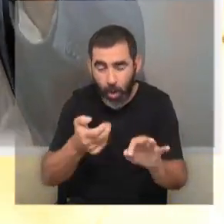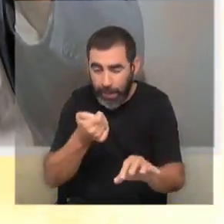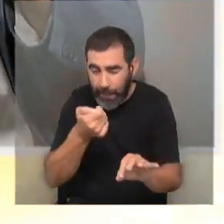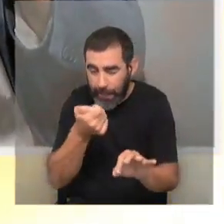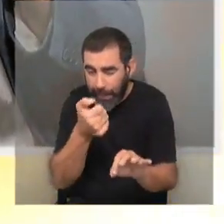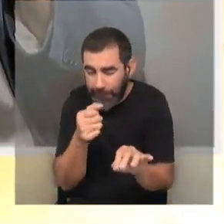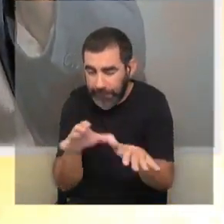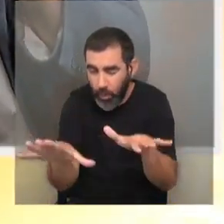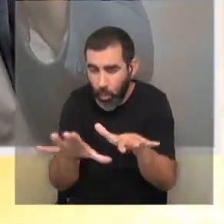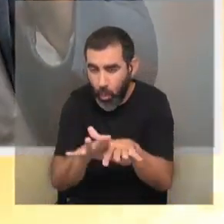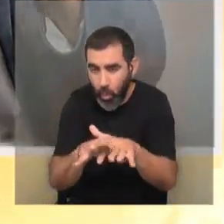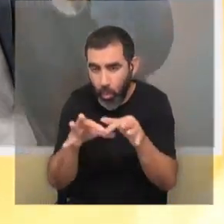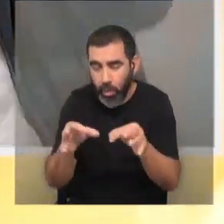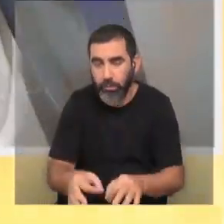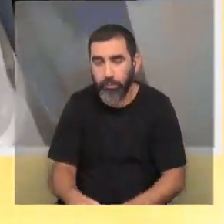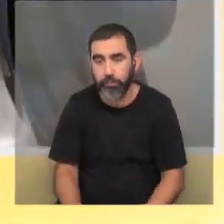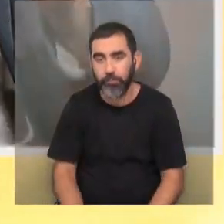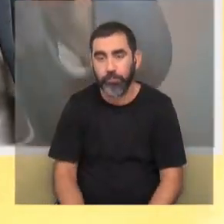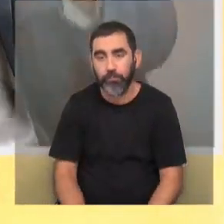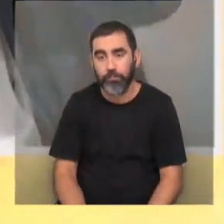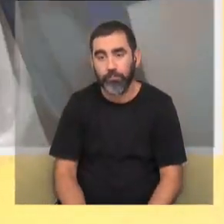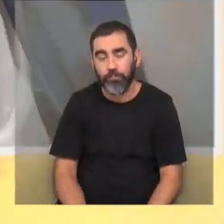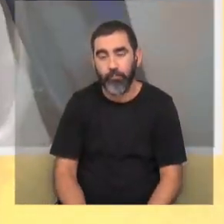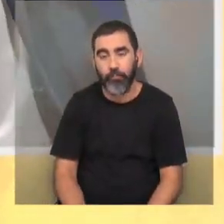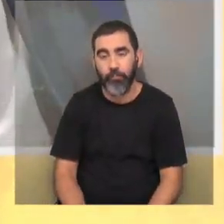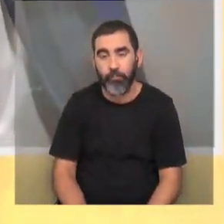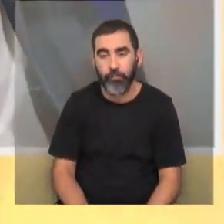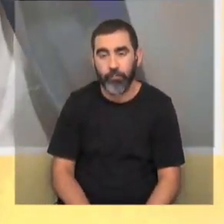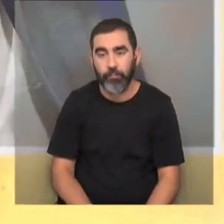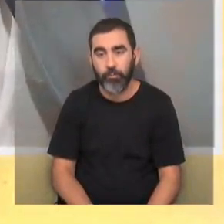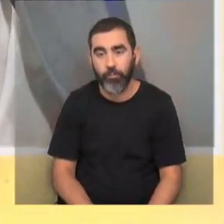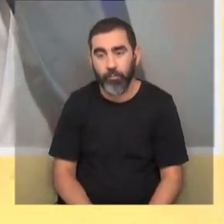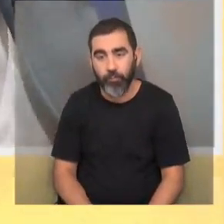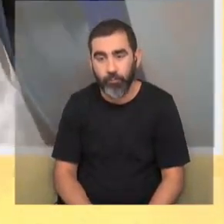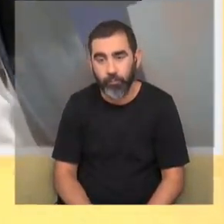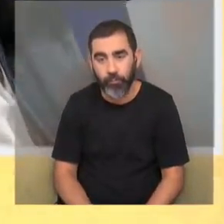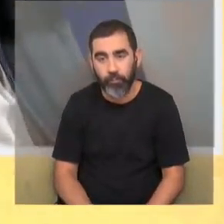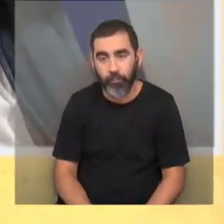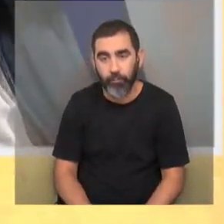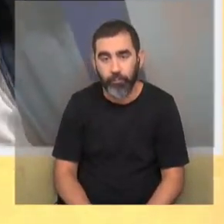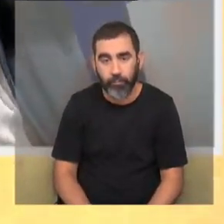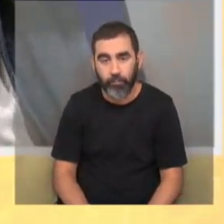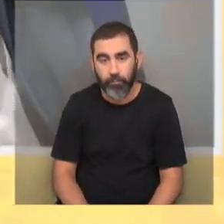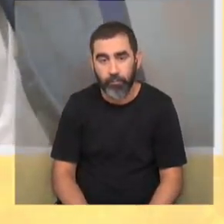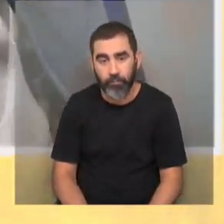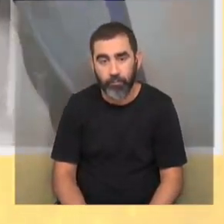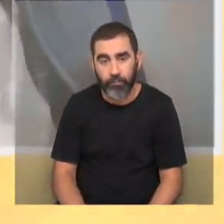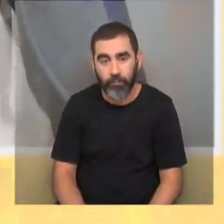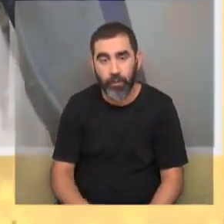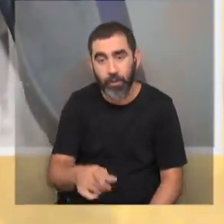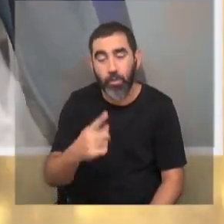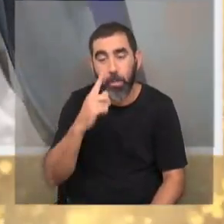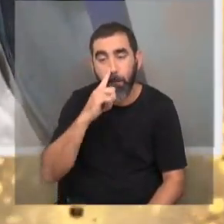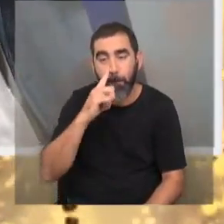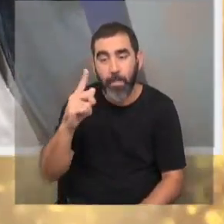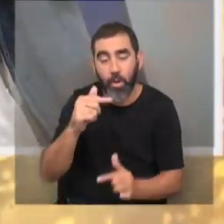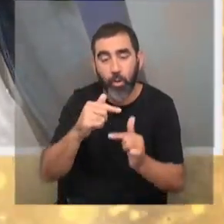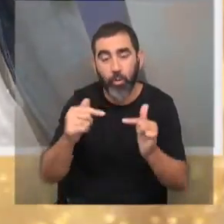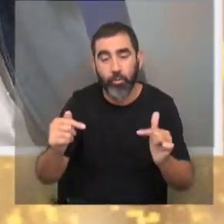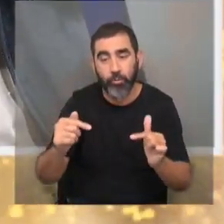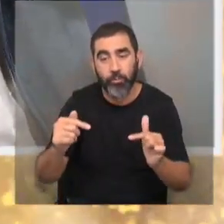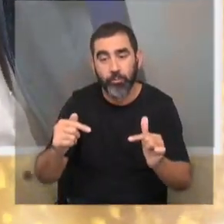similares, un micronésimo de milímetros, ¿sí? Y lo que ocurre es que, claro, esas 1000 péndulos los voy a ver